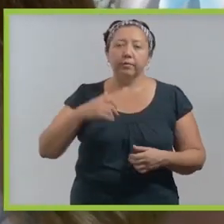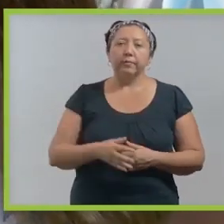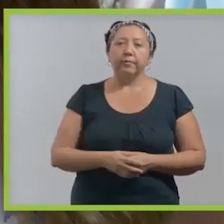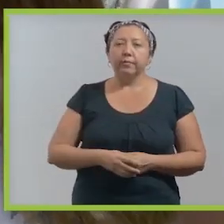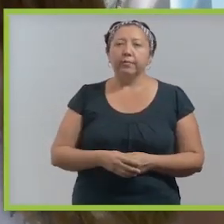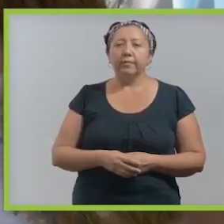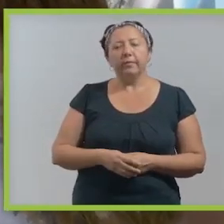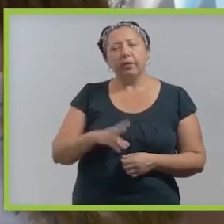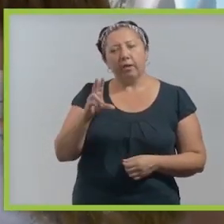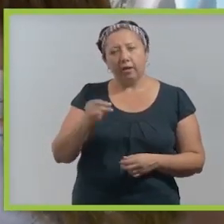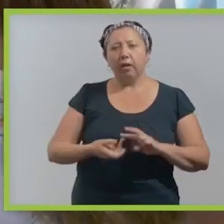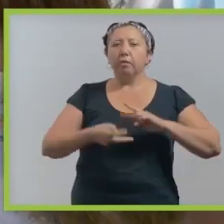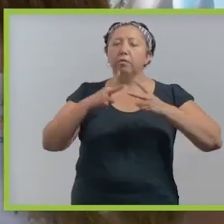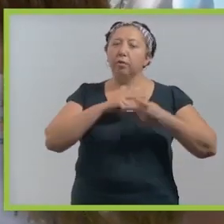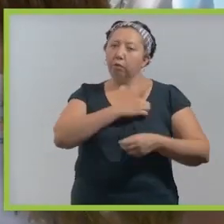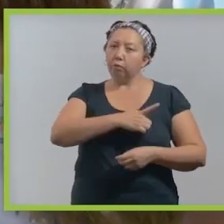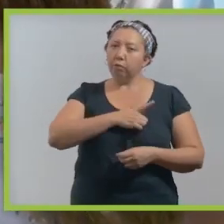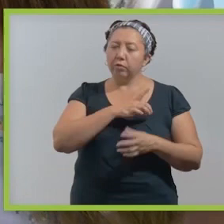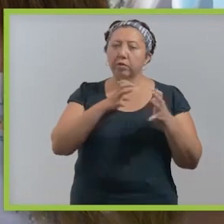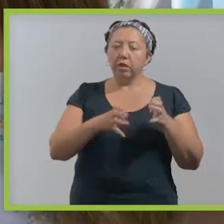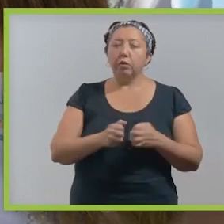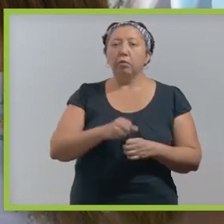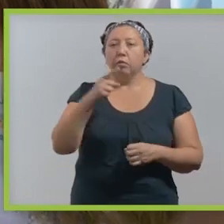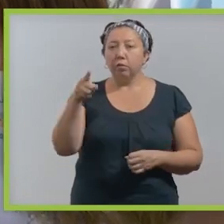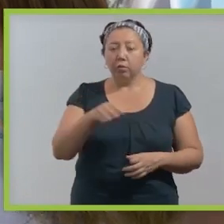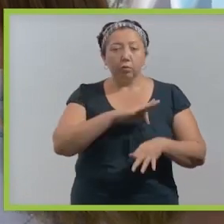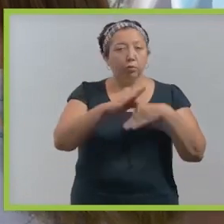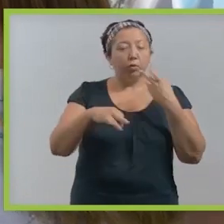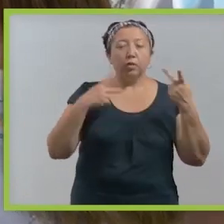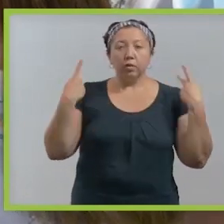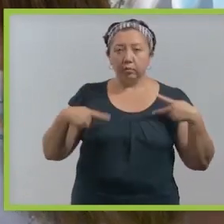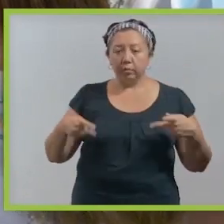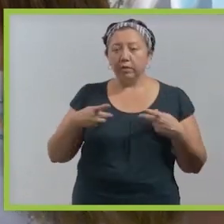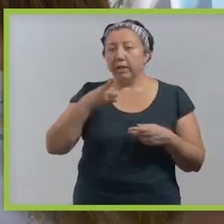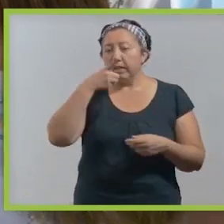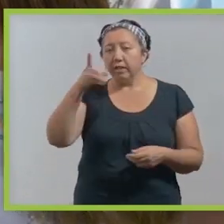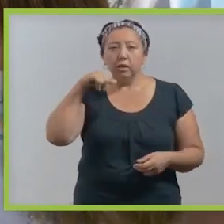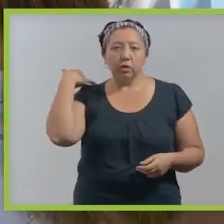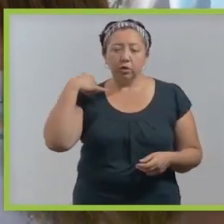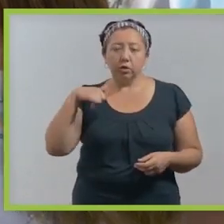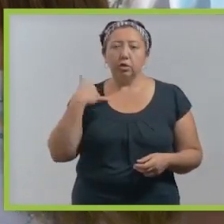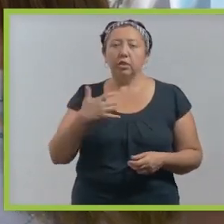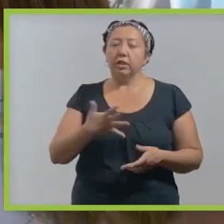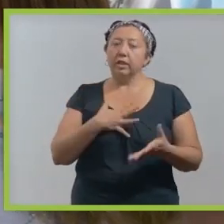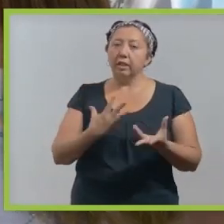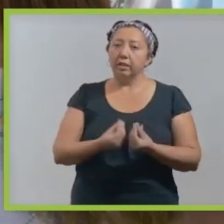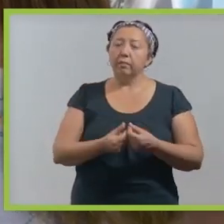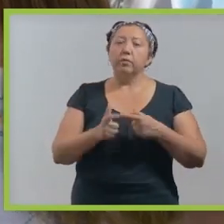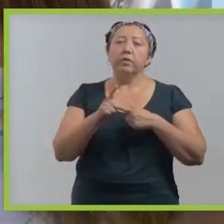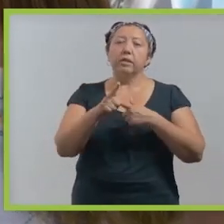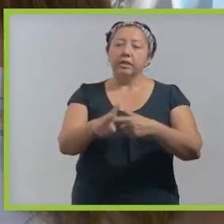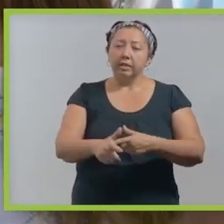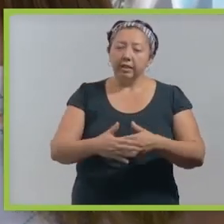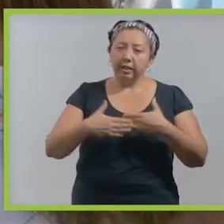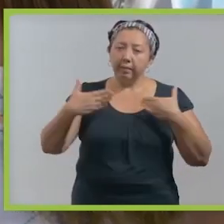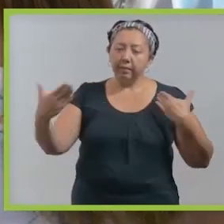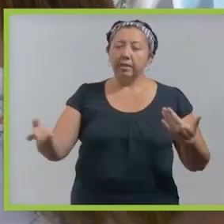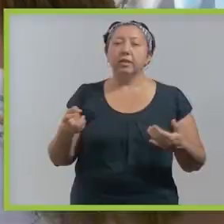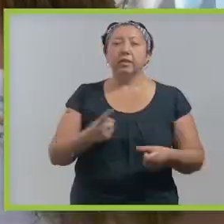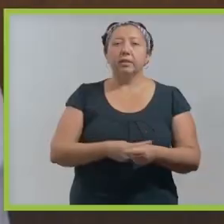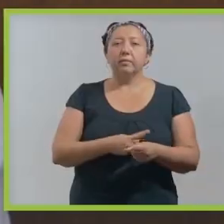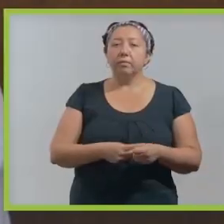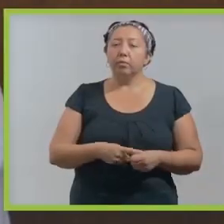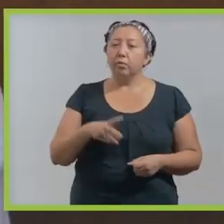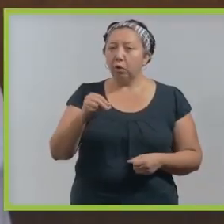yucatecos? No, Libden, al contrario, un gusto poder estar contigo y con todo tu auditorio, decirles a los yucatecos que tenemos que seguir avanzando en